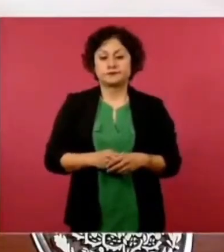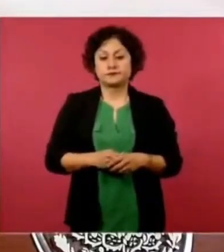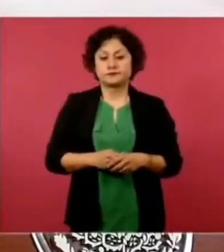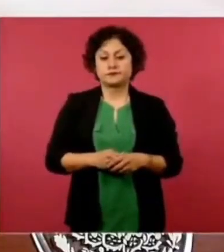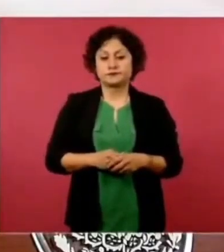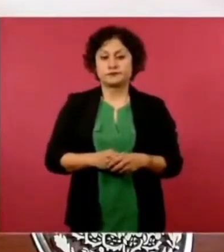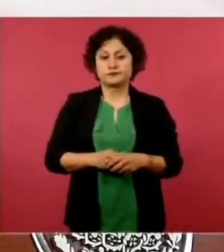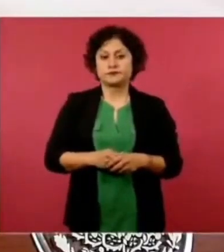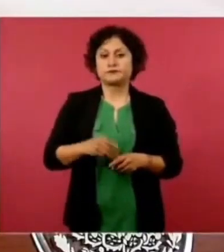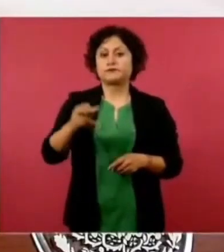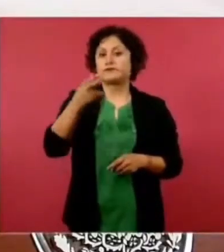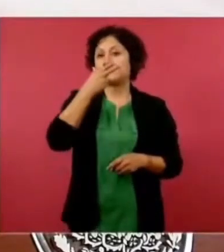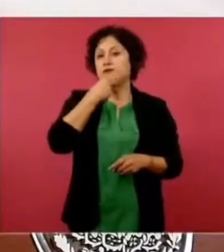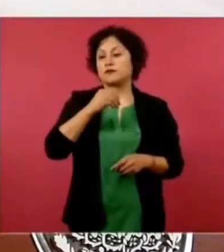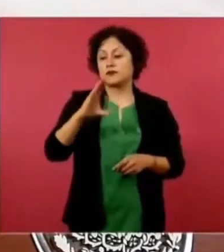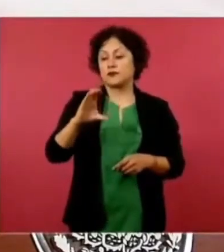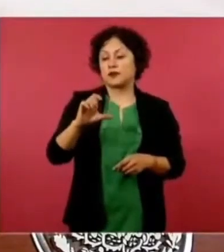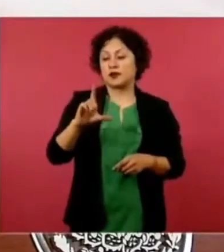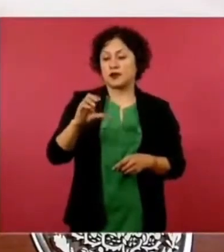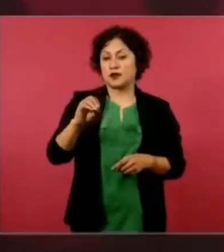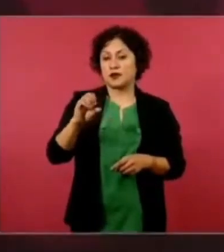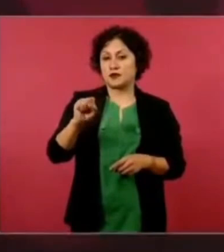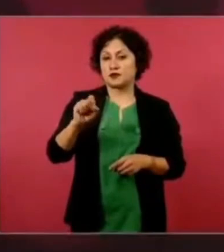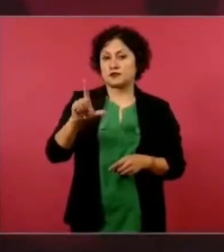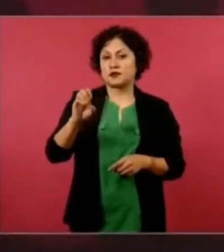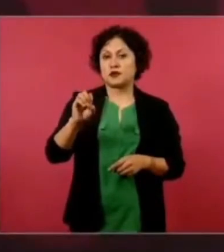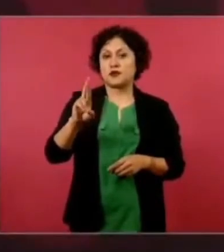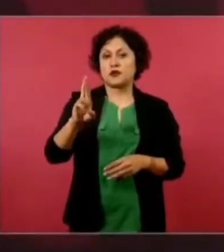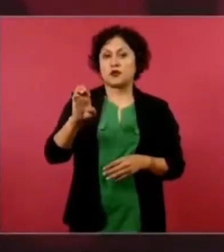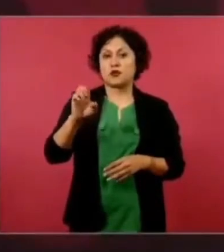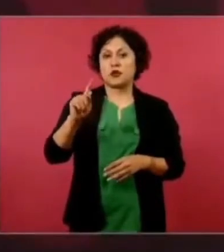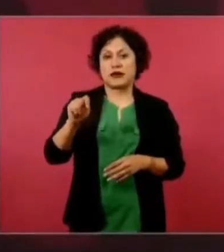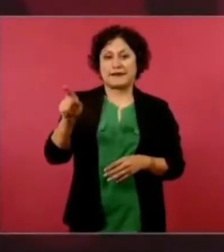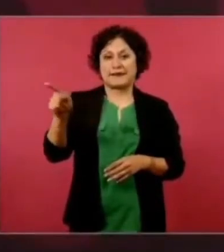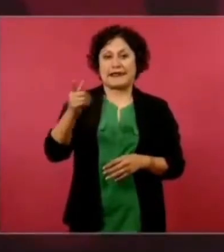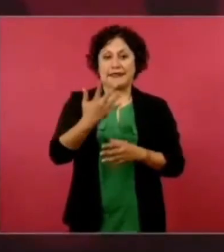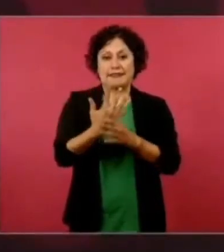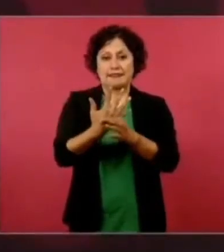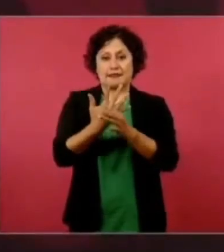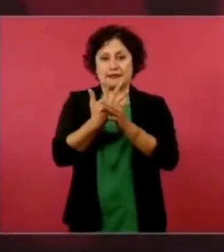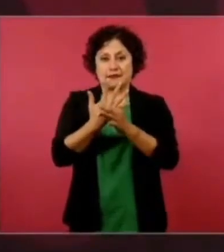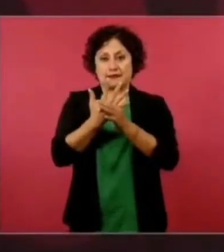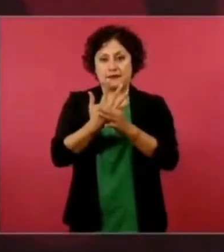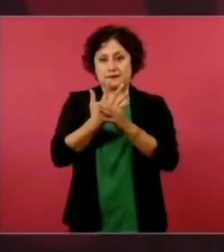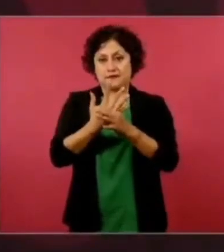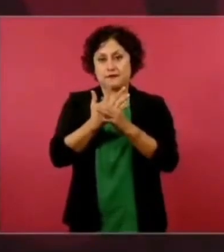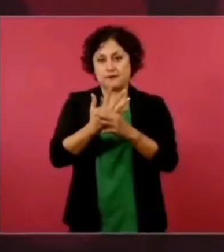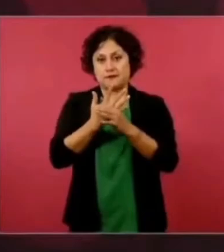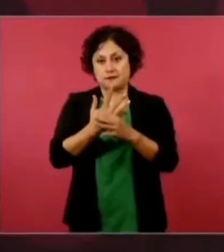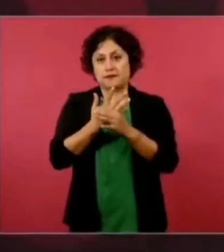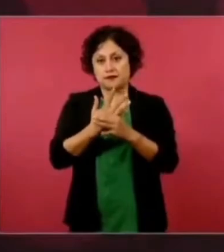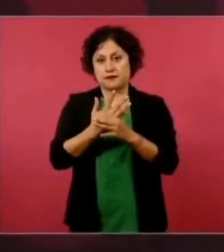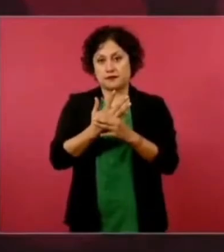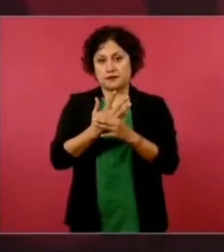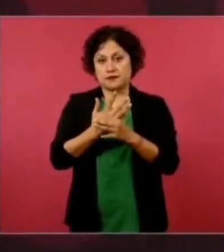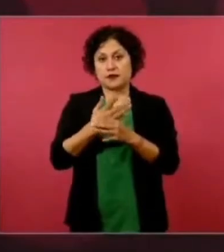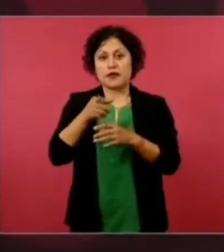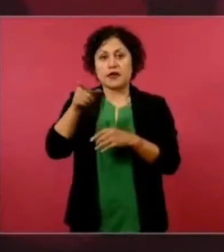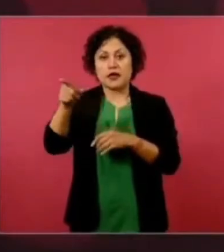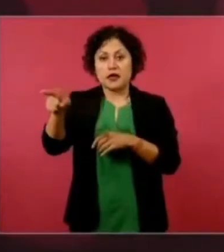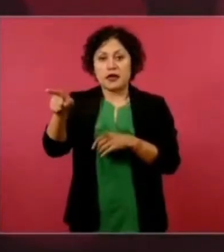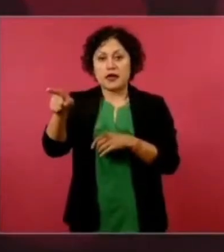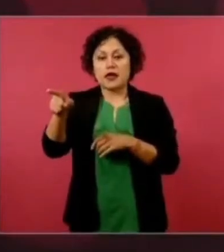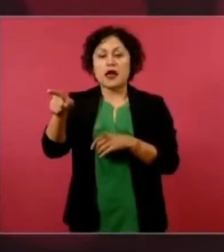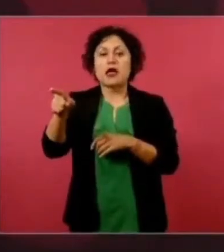Carlos Loret de Mola a decir que estaba siendo perseguido por el